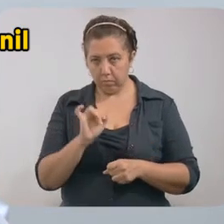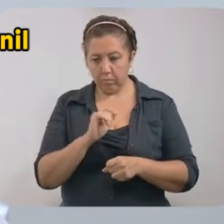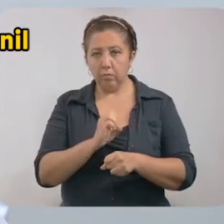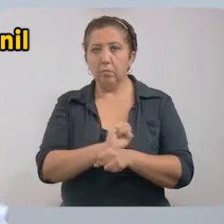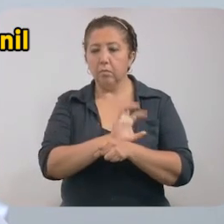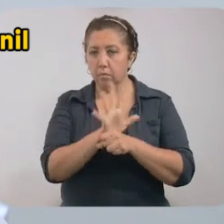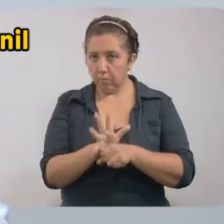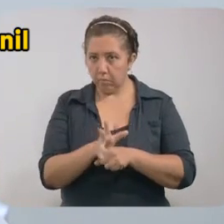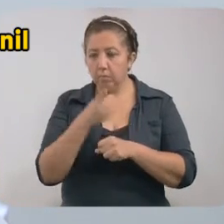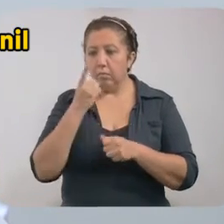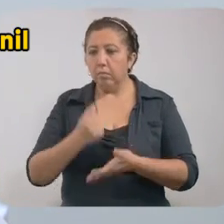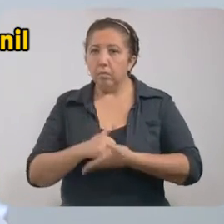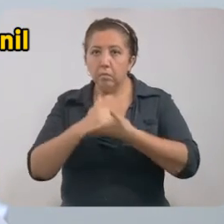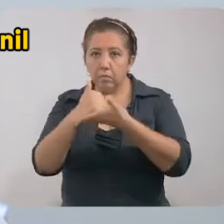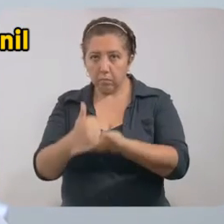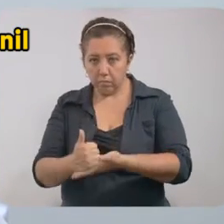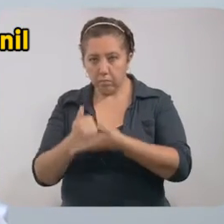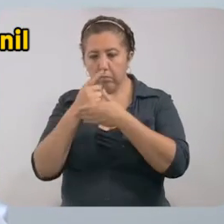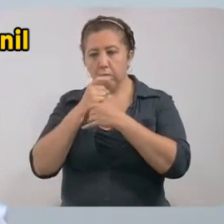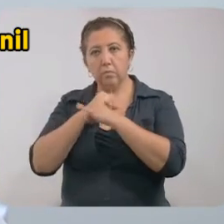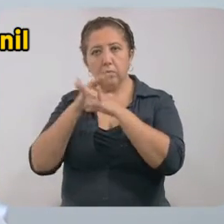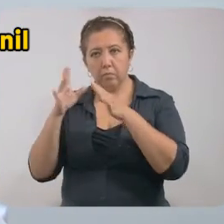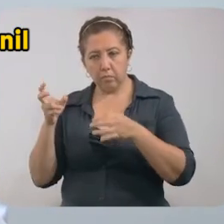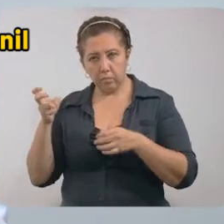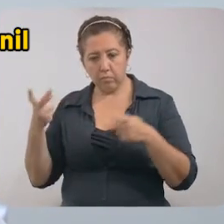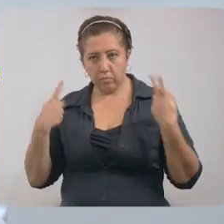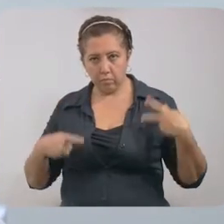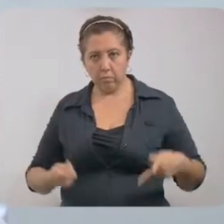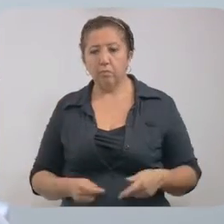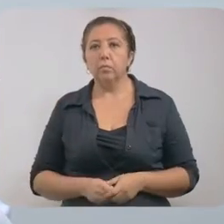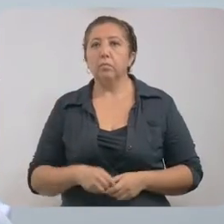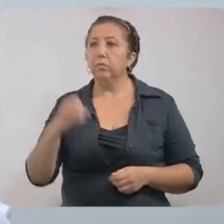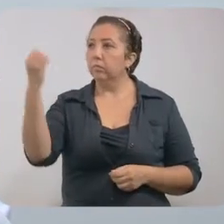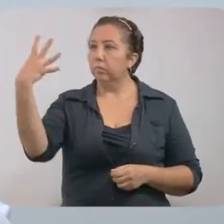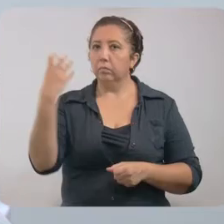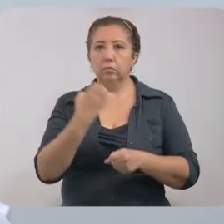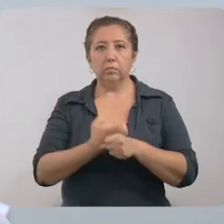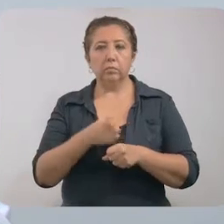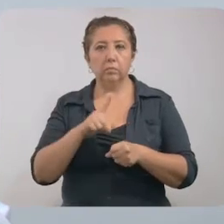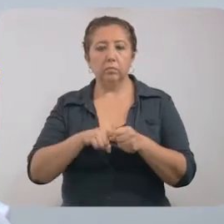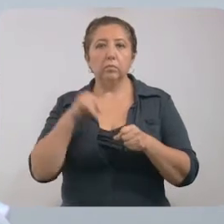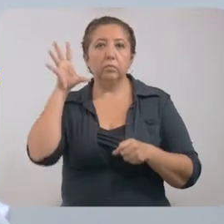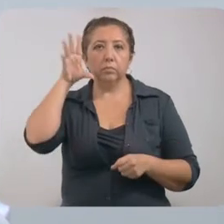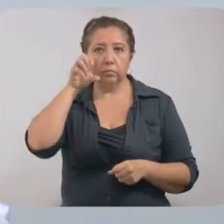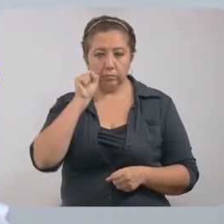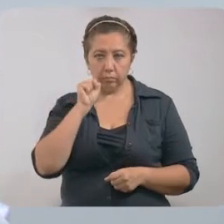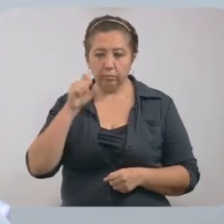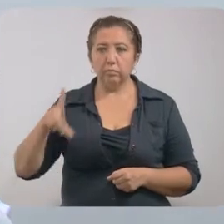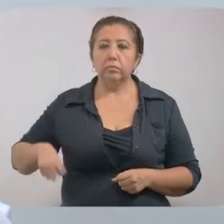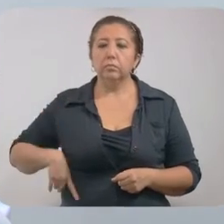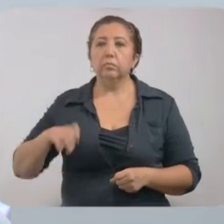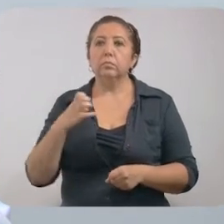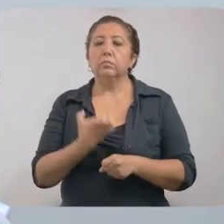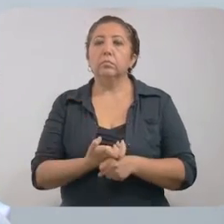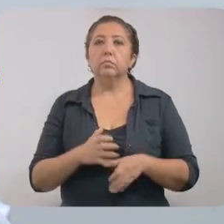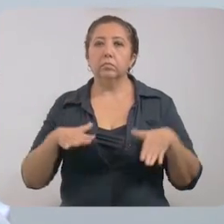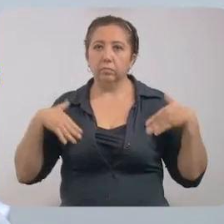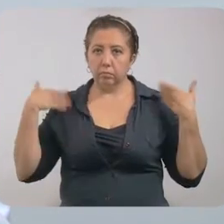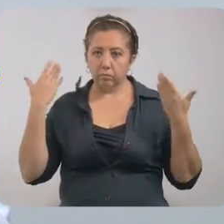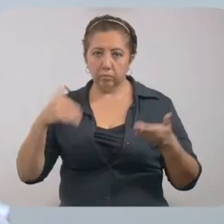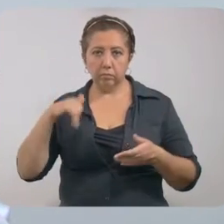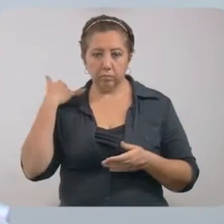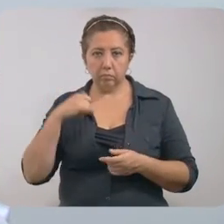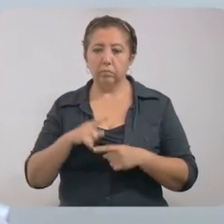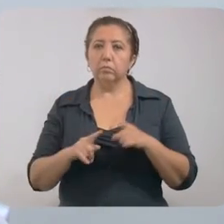diagnosticadas con coronavirus deseen cooperar proporcionando esta información. El semáforo estatal está en naranja. El gobierno del estado ha